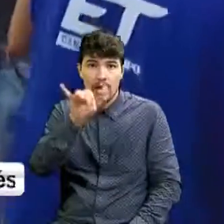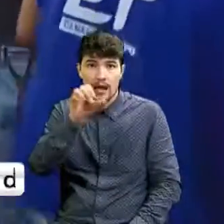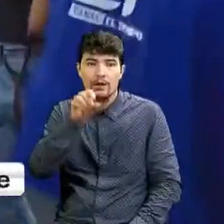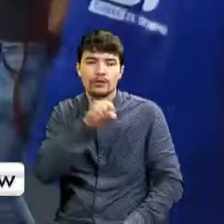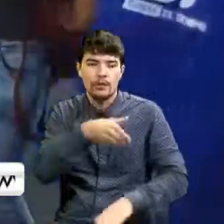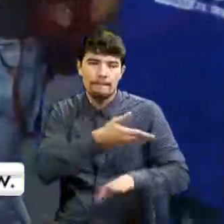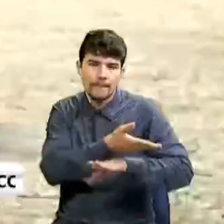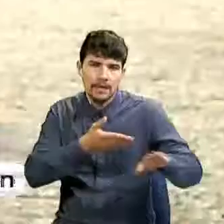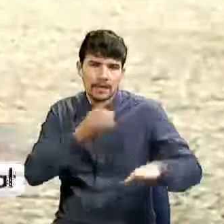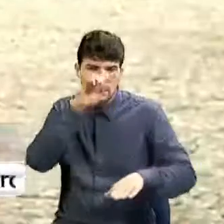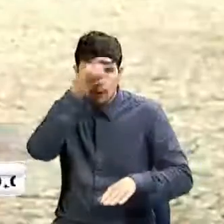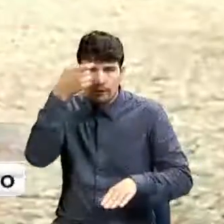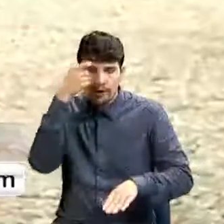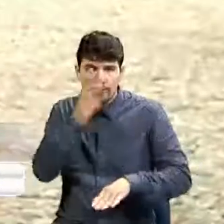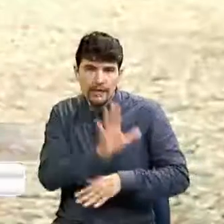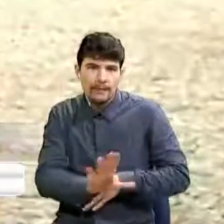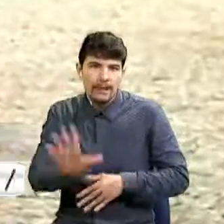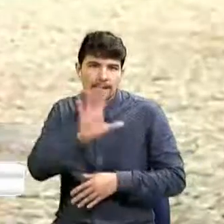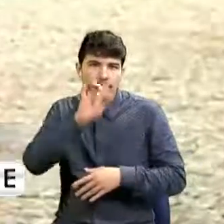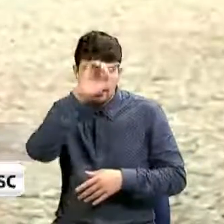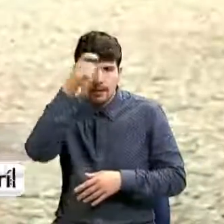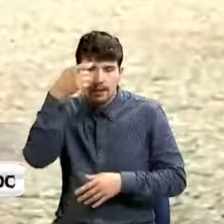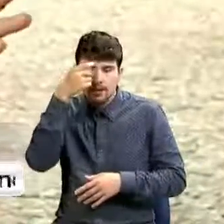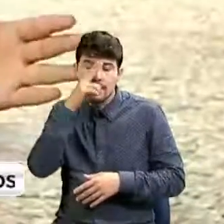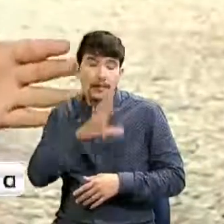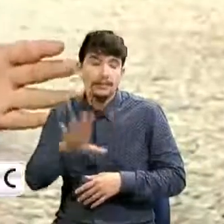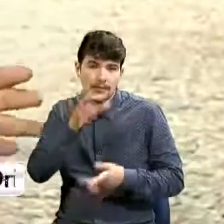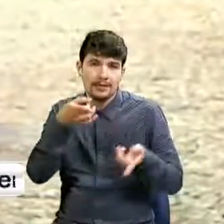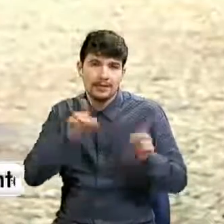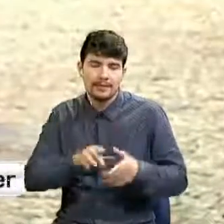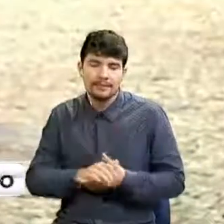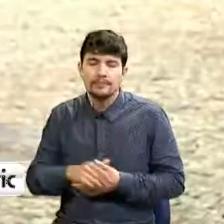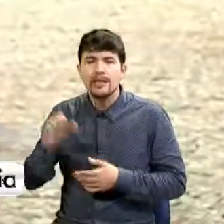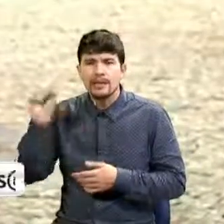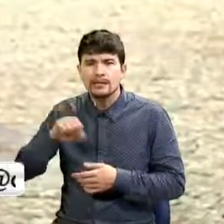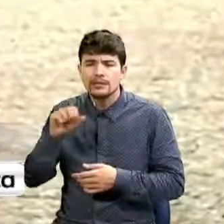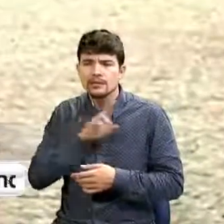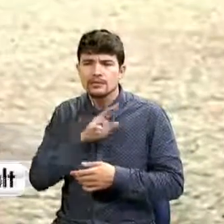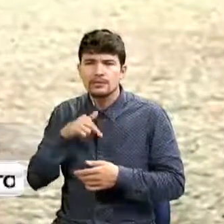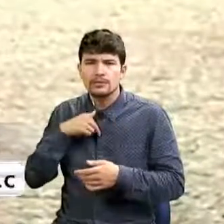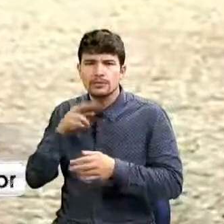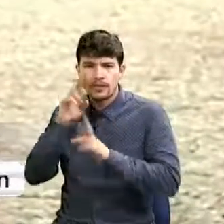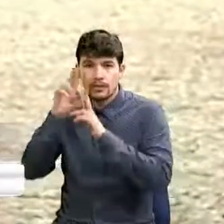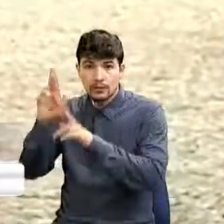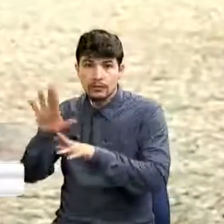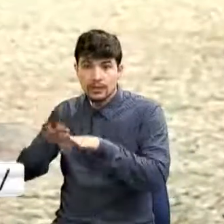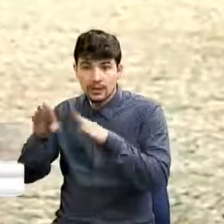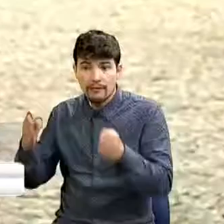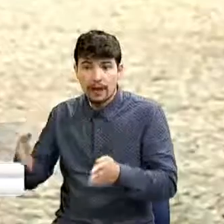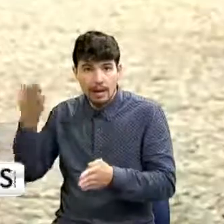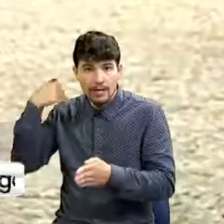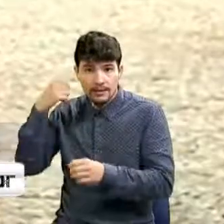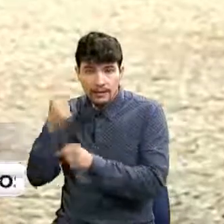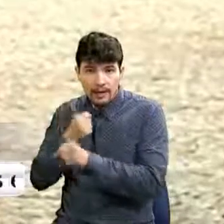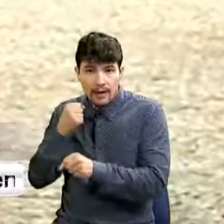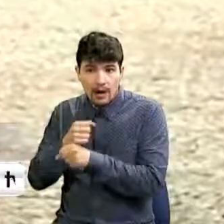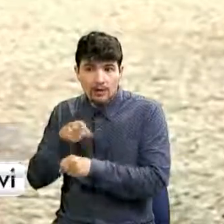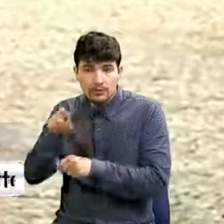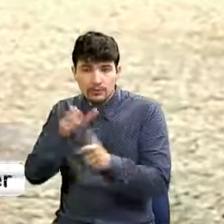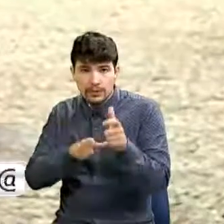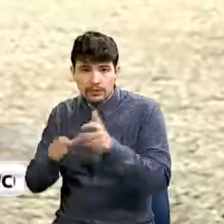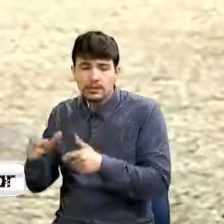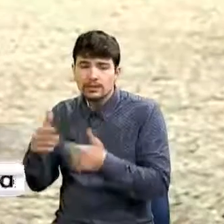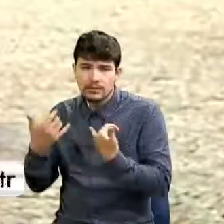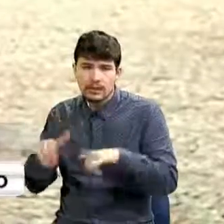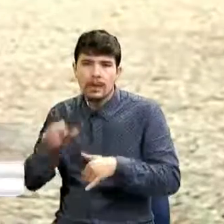y nacional bien hay que destacar que en hace pocos días en una mesa de trabajo entre los gremios y las autoridades se puntualizaron